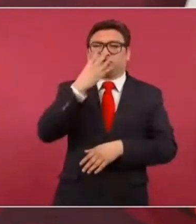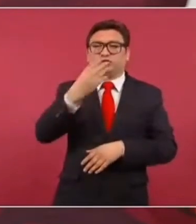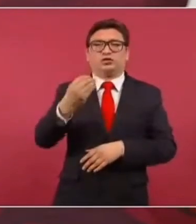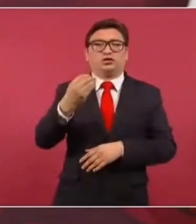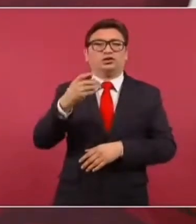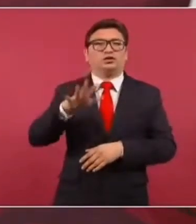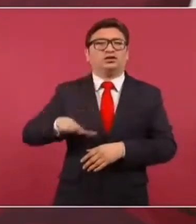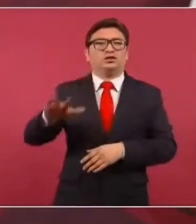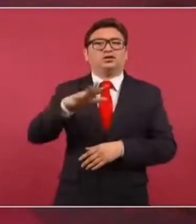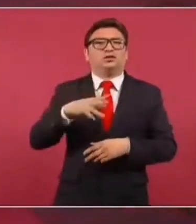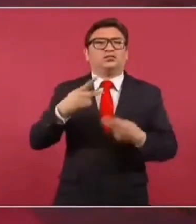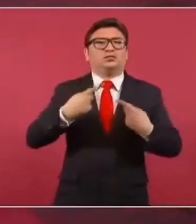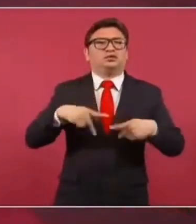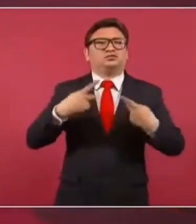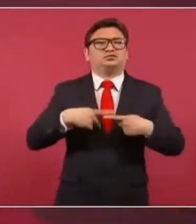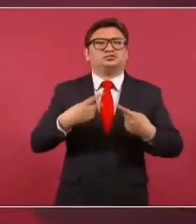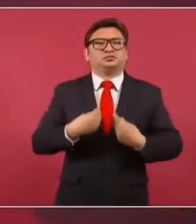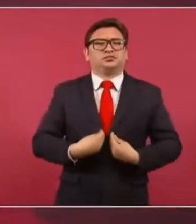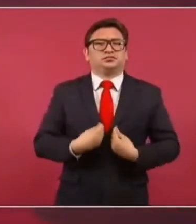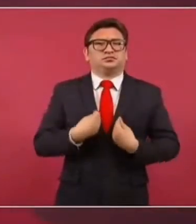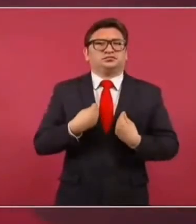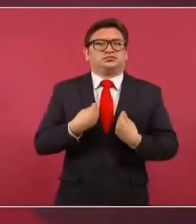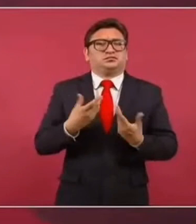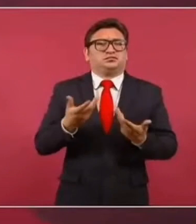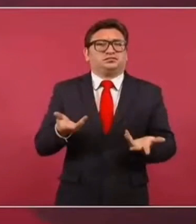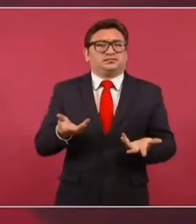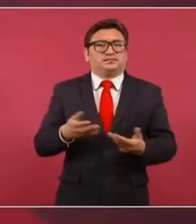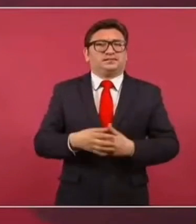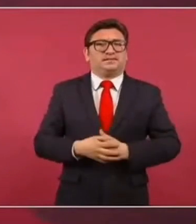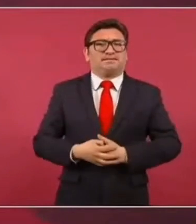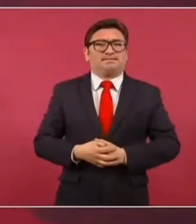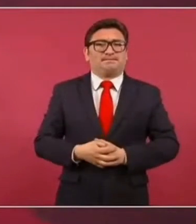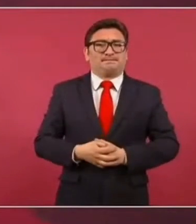donde vive mucha gente